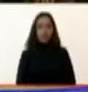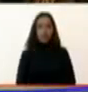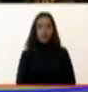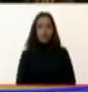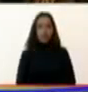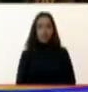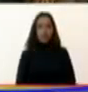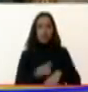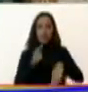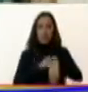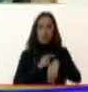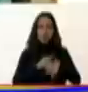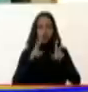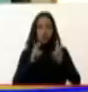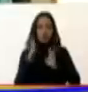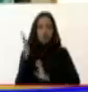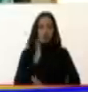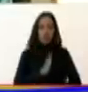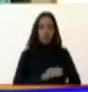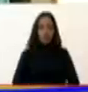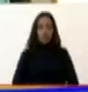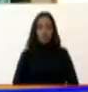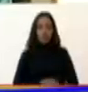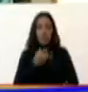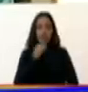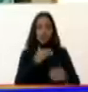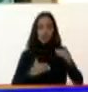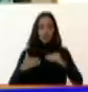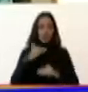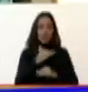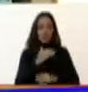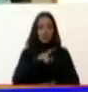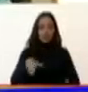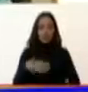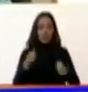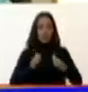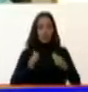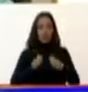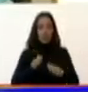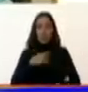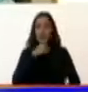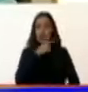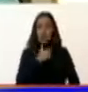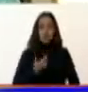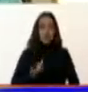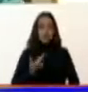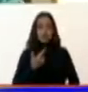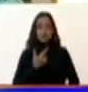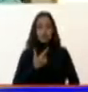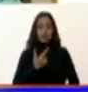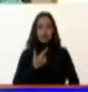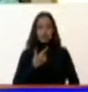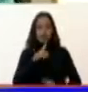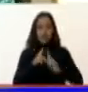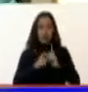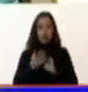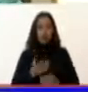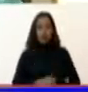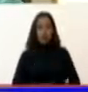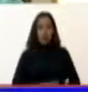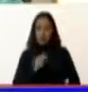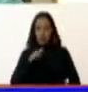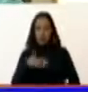para el tiempo nuevo que vendrá, que será superior al que hemos vivido. No tengo duda de eso. Ni con golpe de Estado